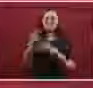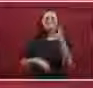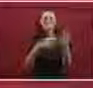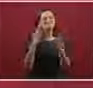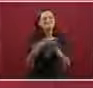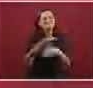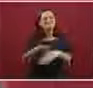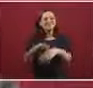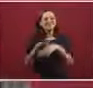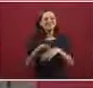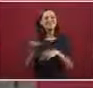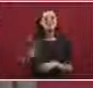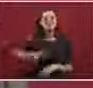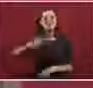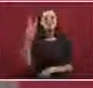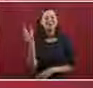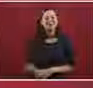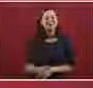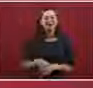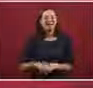no lo que